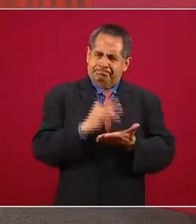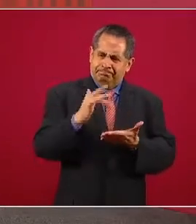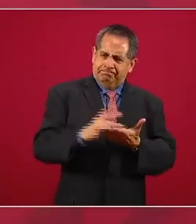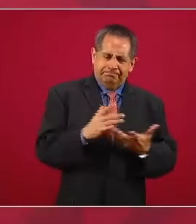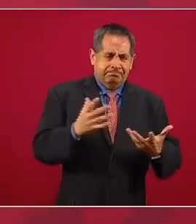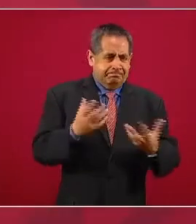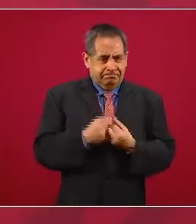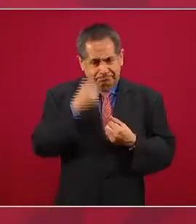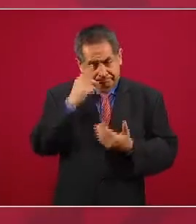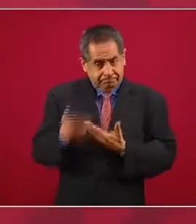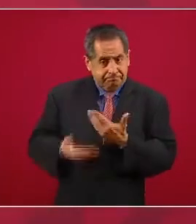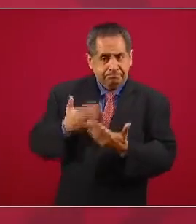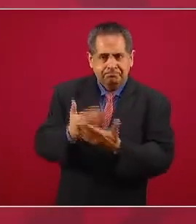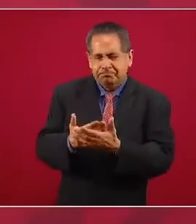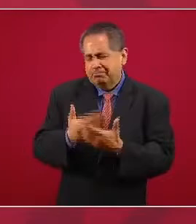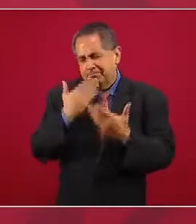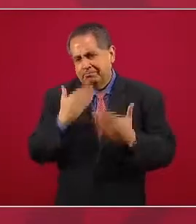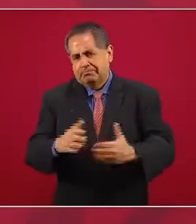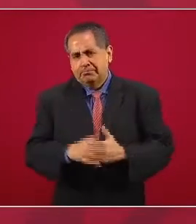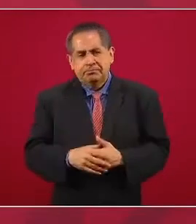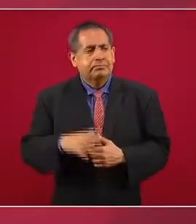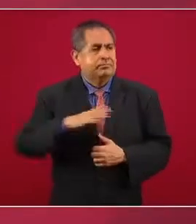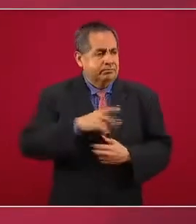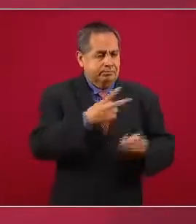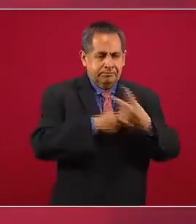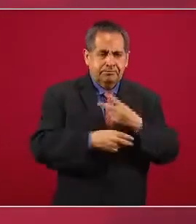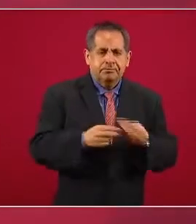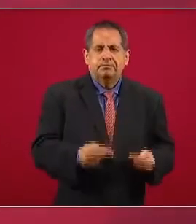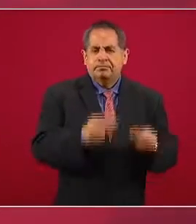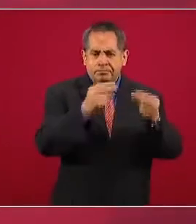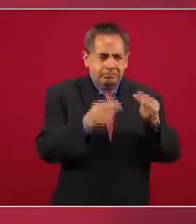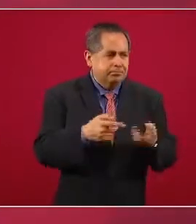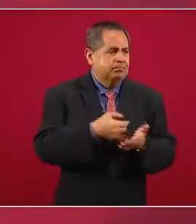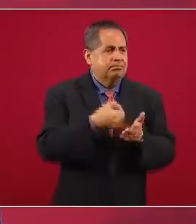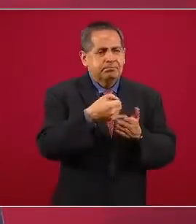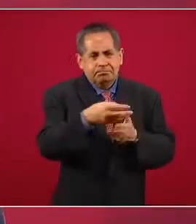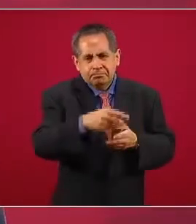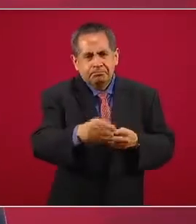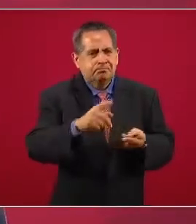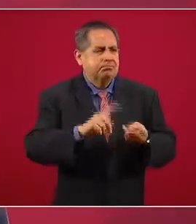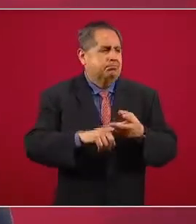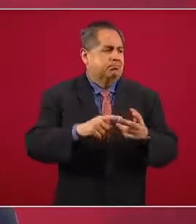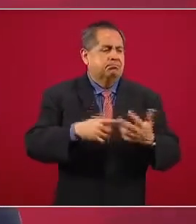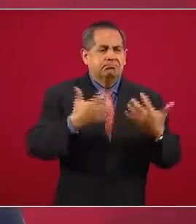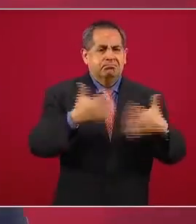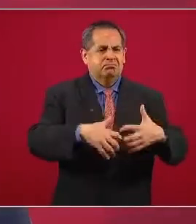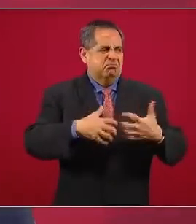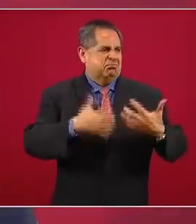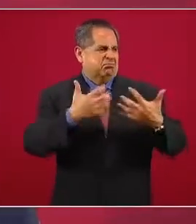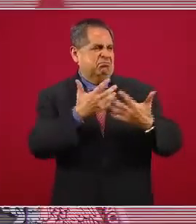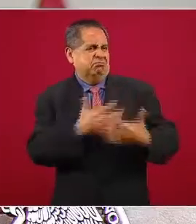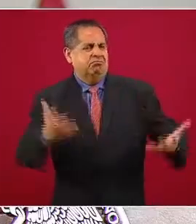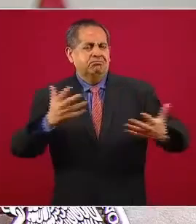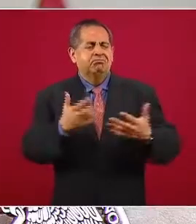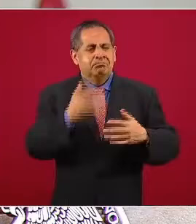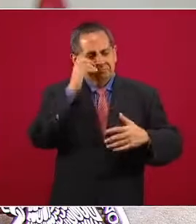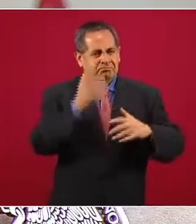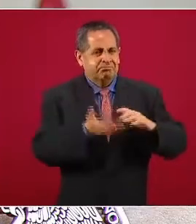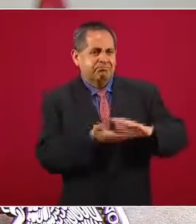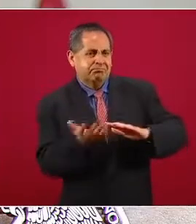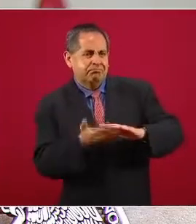esta propuesta. Aquí han estado los comerciantes, los agricultores, los industriales manufactureros,